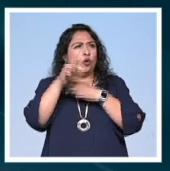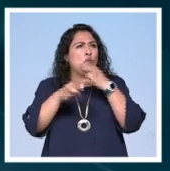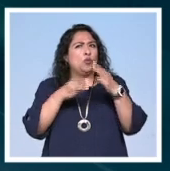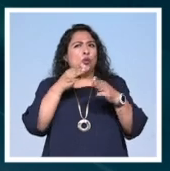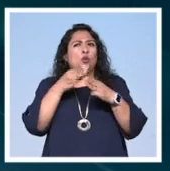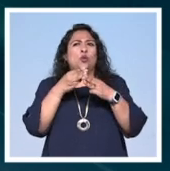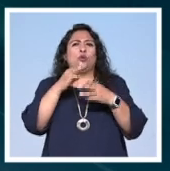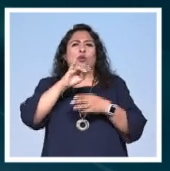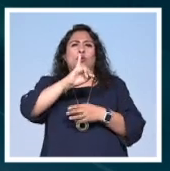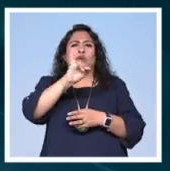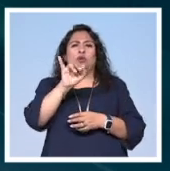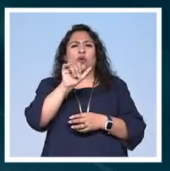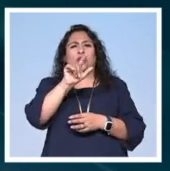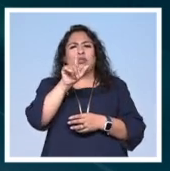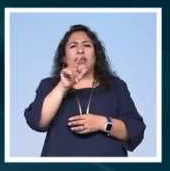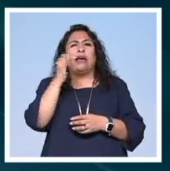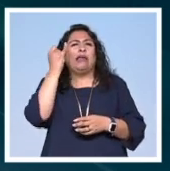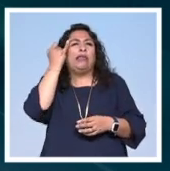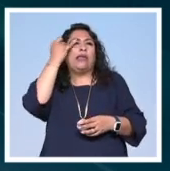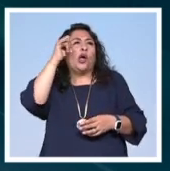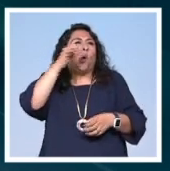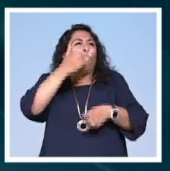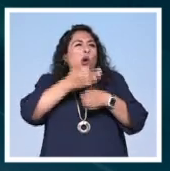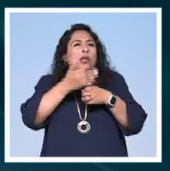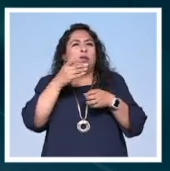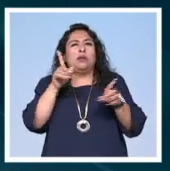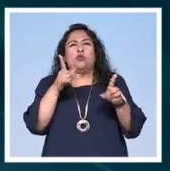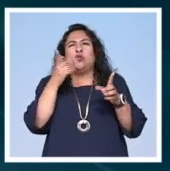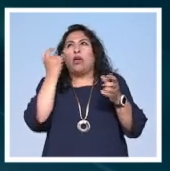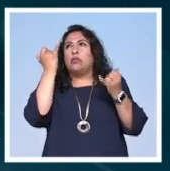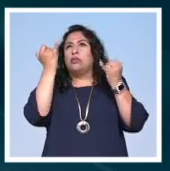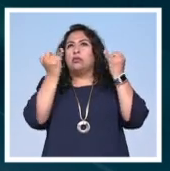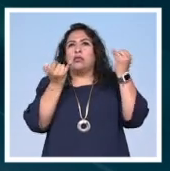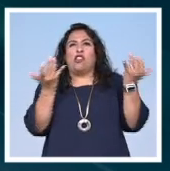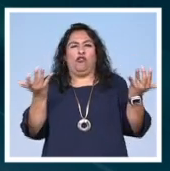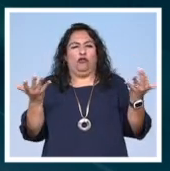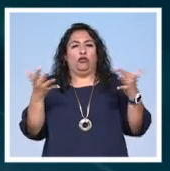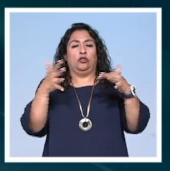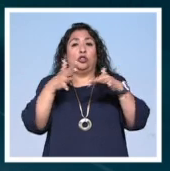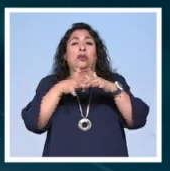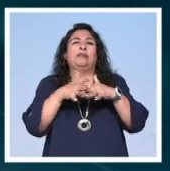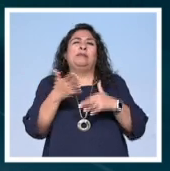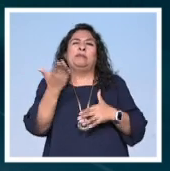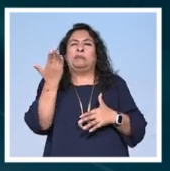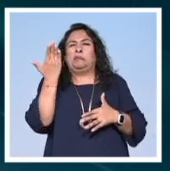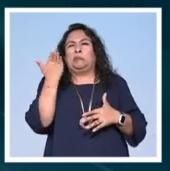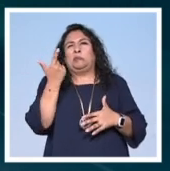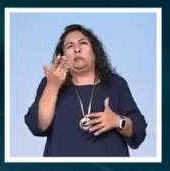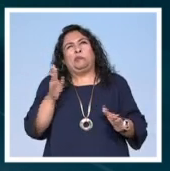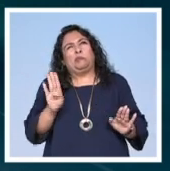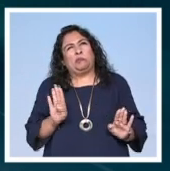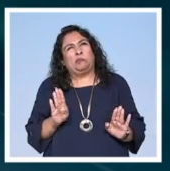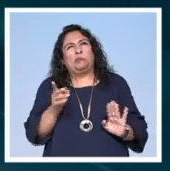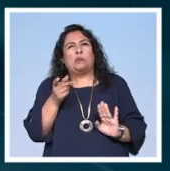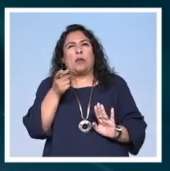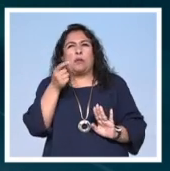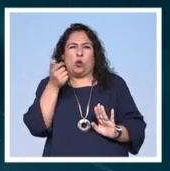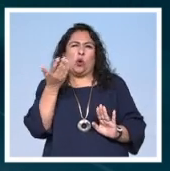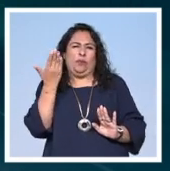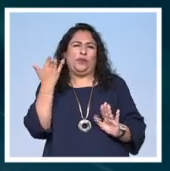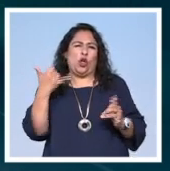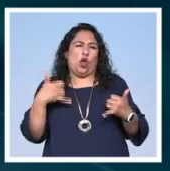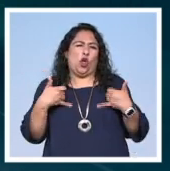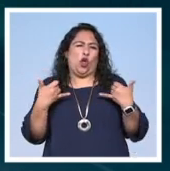del jazz la improvisación la música creativa la fusión y Éramos un poco pues más jóvenes